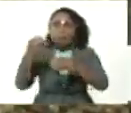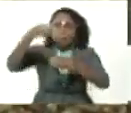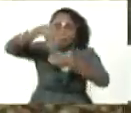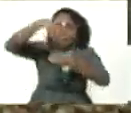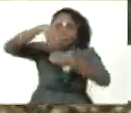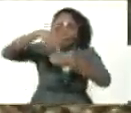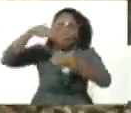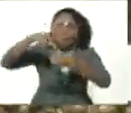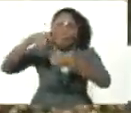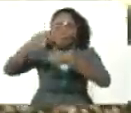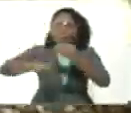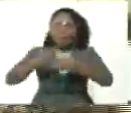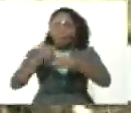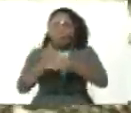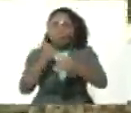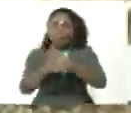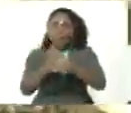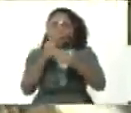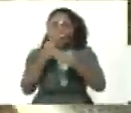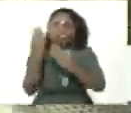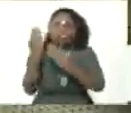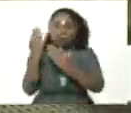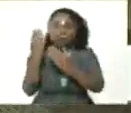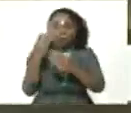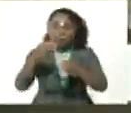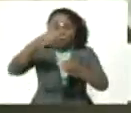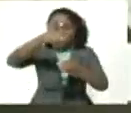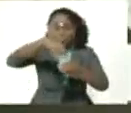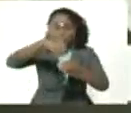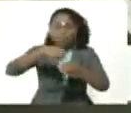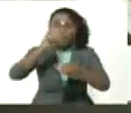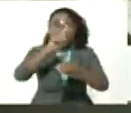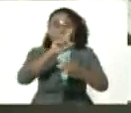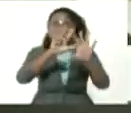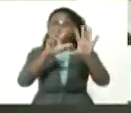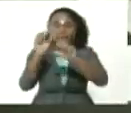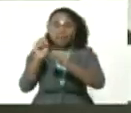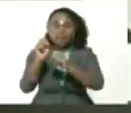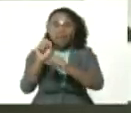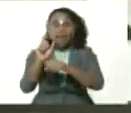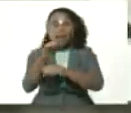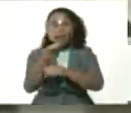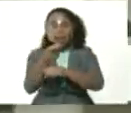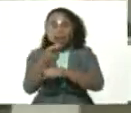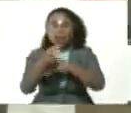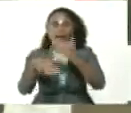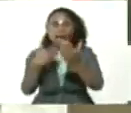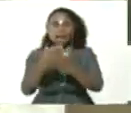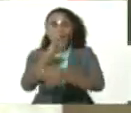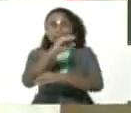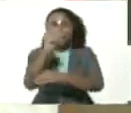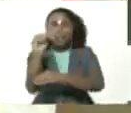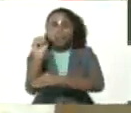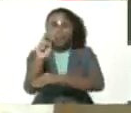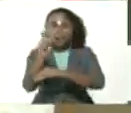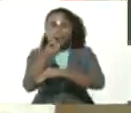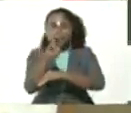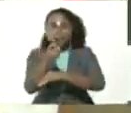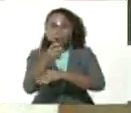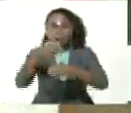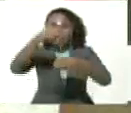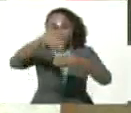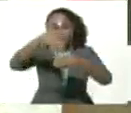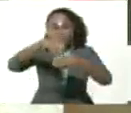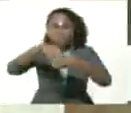acá podemos empaquetar desde 180 gramos hasta 500 gramos.